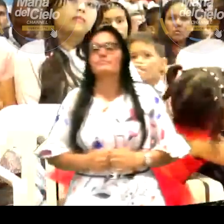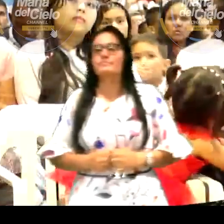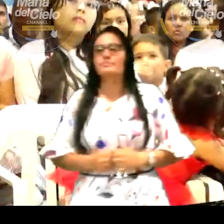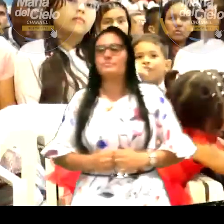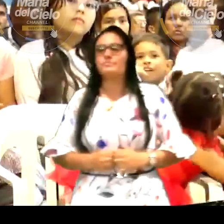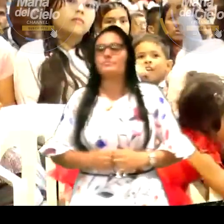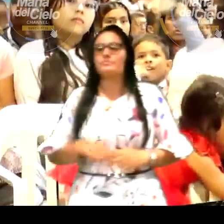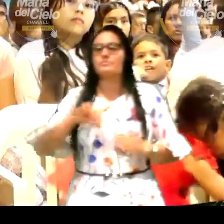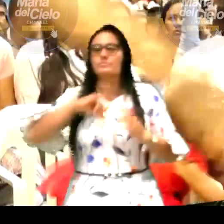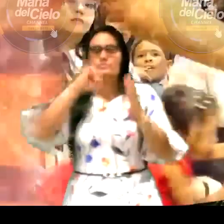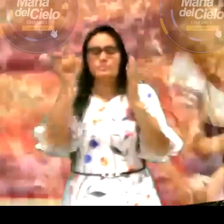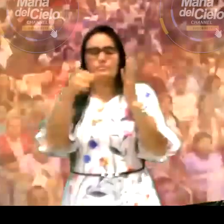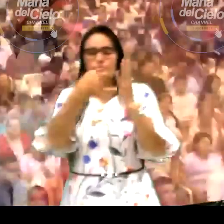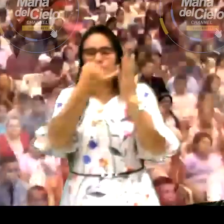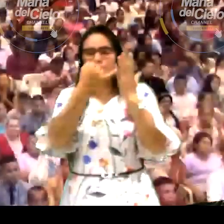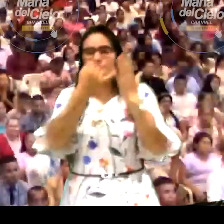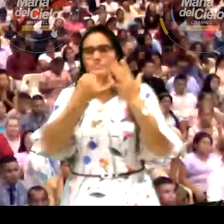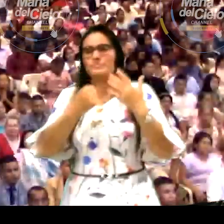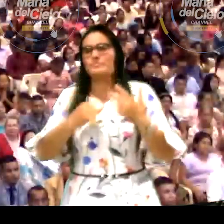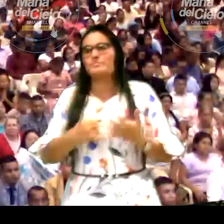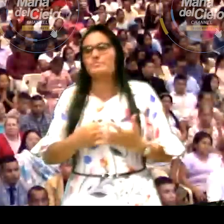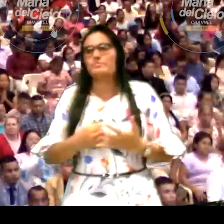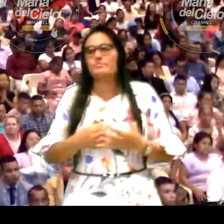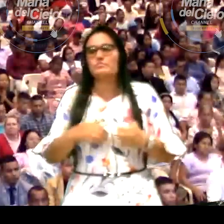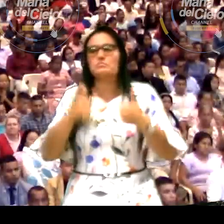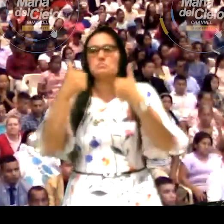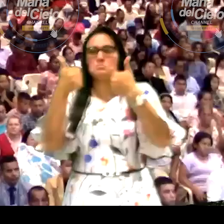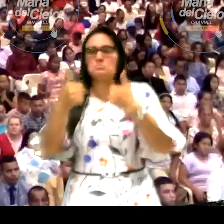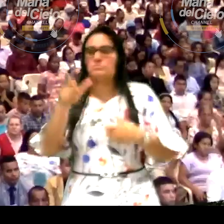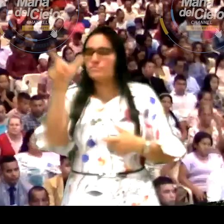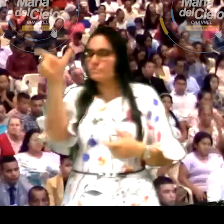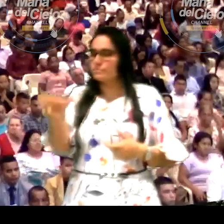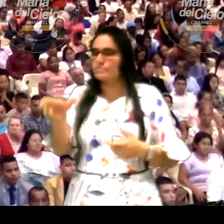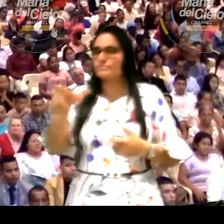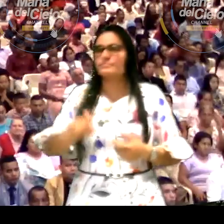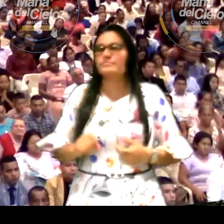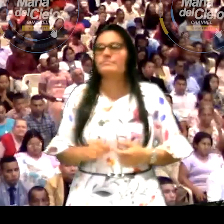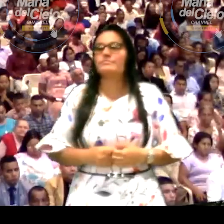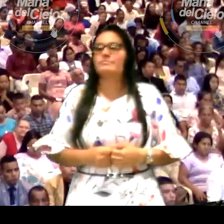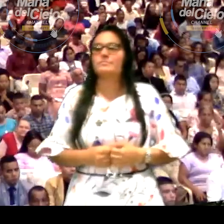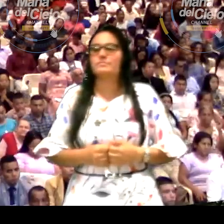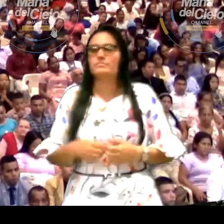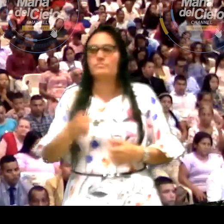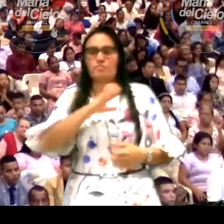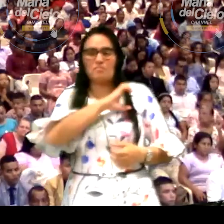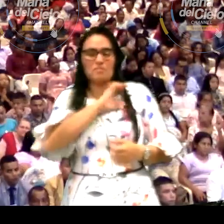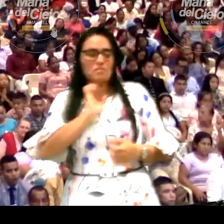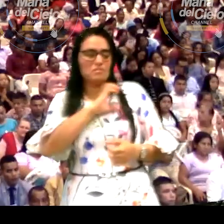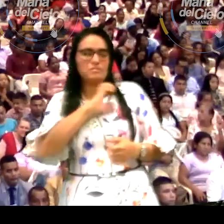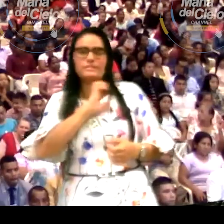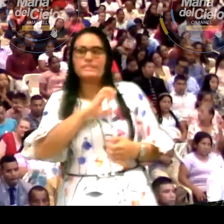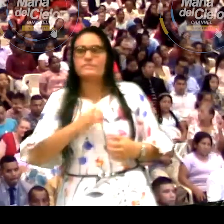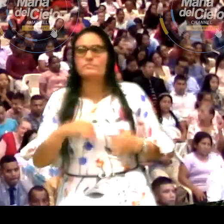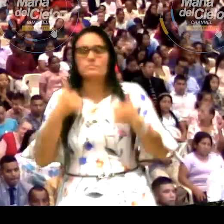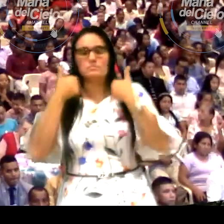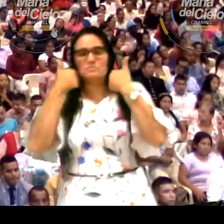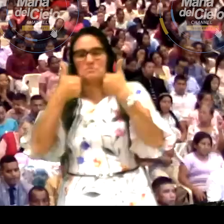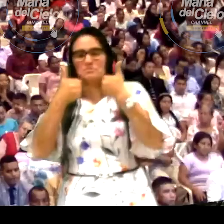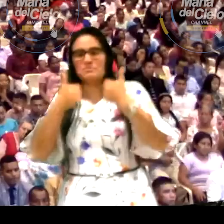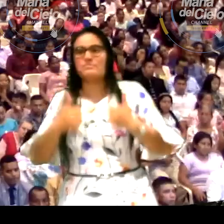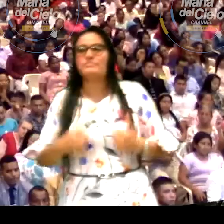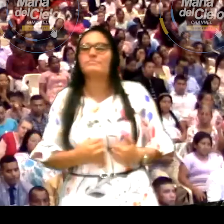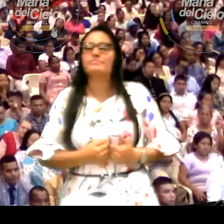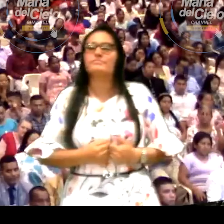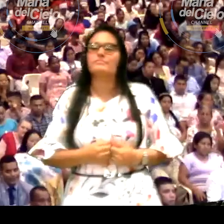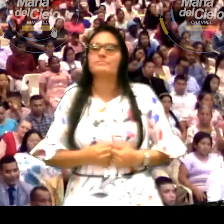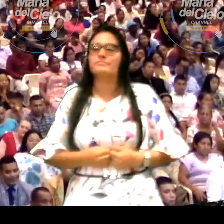Juan era muy buen hombre y tenía unas características increíbles. Es más, lo llegaron a confundir con el